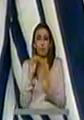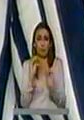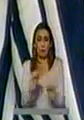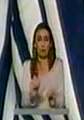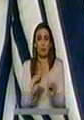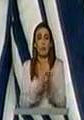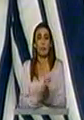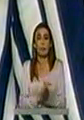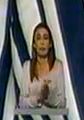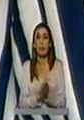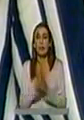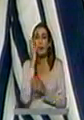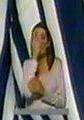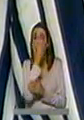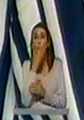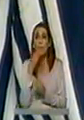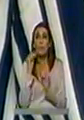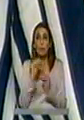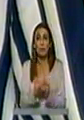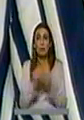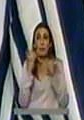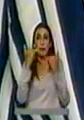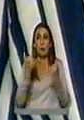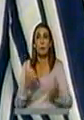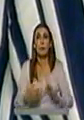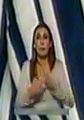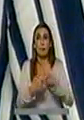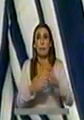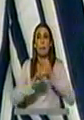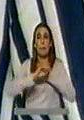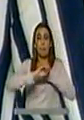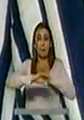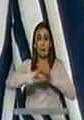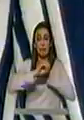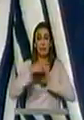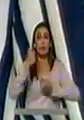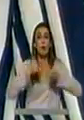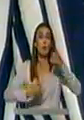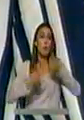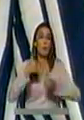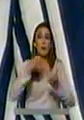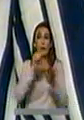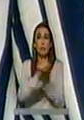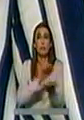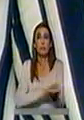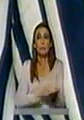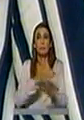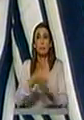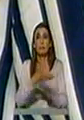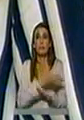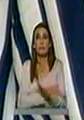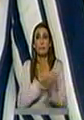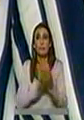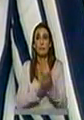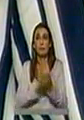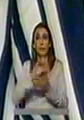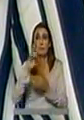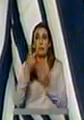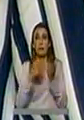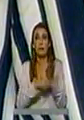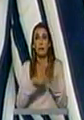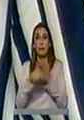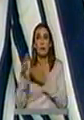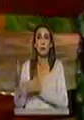ministra, algo tan lindo que ustedes están sacando en este momento, que están promocionando, que es un proyecto que la semana pasada vino el señor viceministro Manta